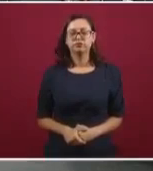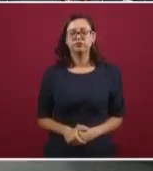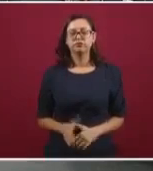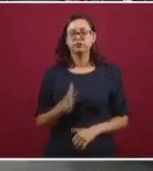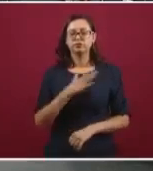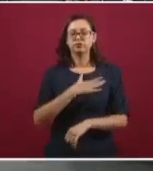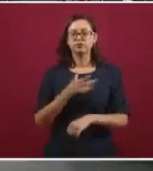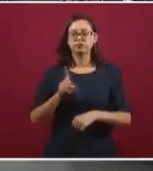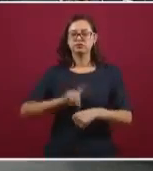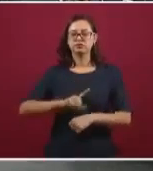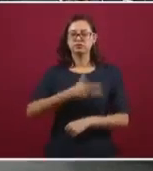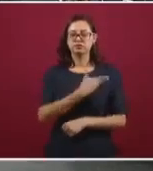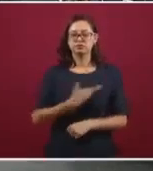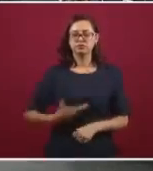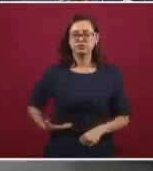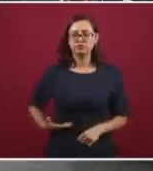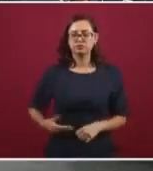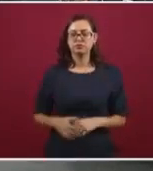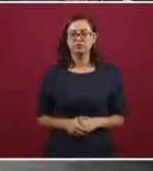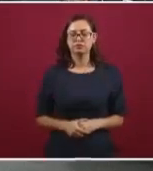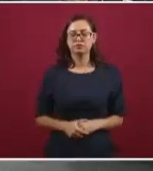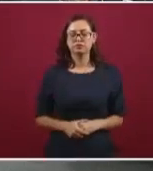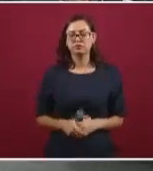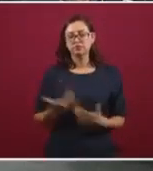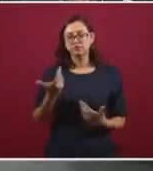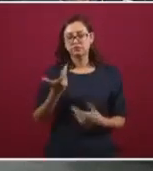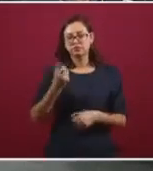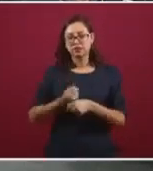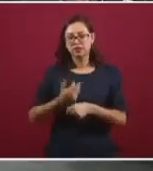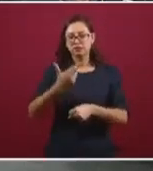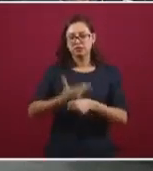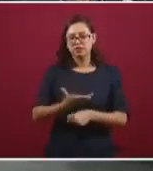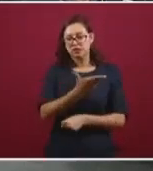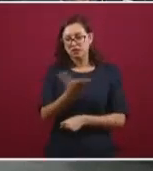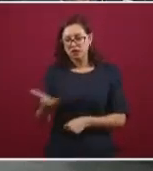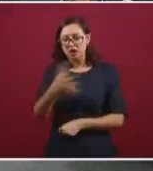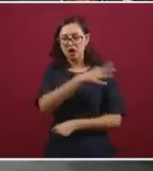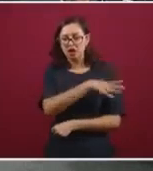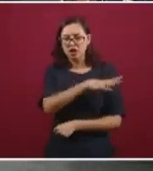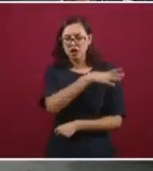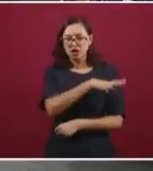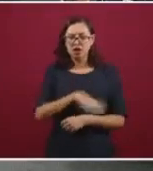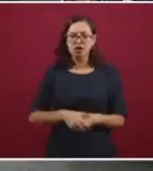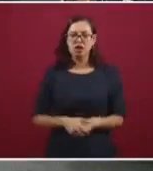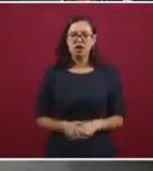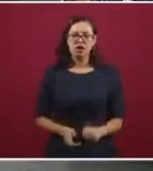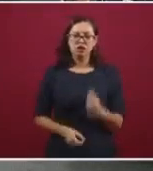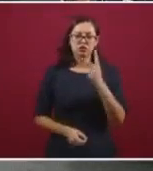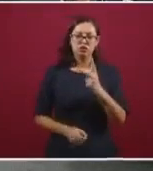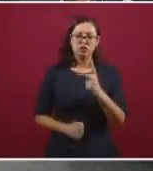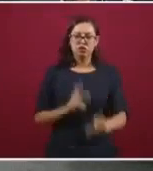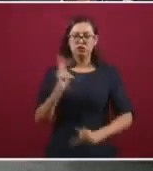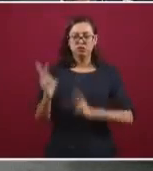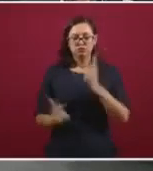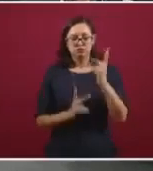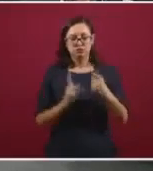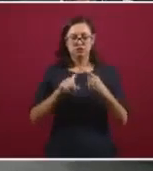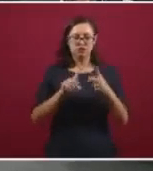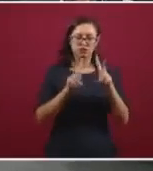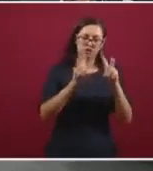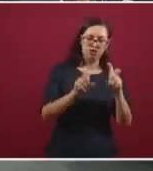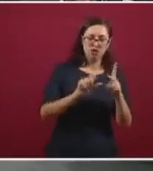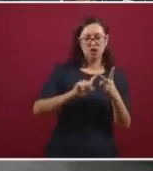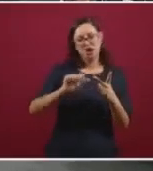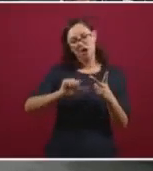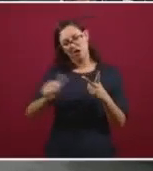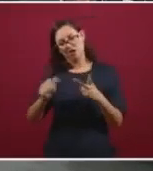Buenos días, señor presidente. Buenos días, señor secretario, general Bucio. Quisiera formularle dos preguntas, una sobre el tema y una parada después, ¿verdad?